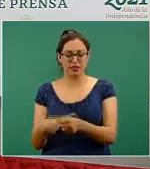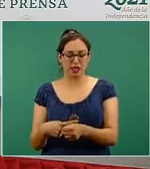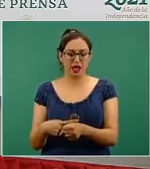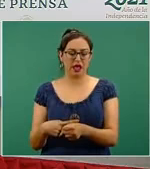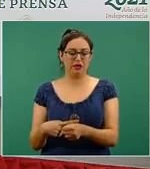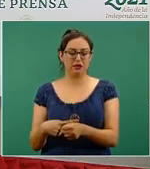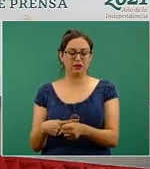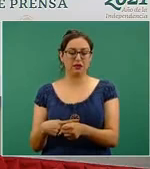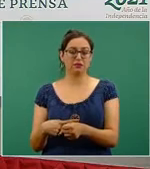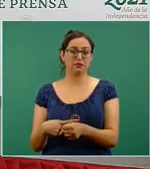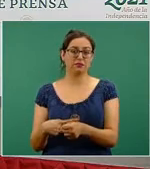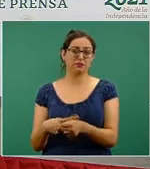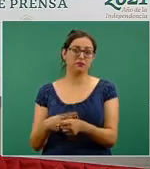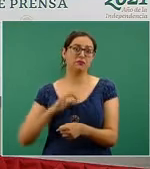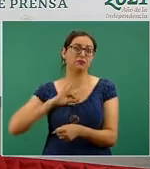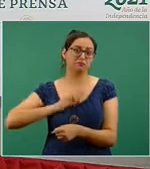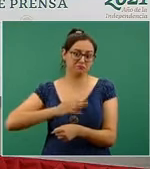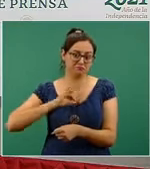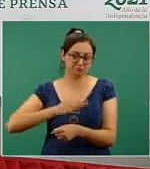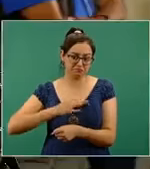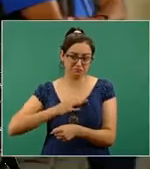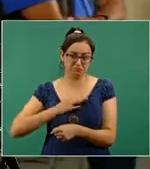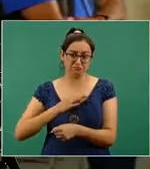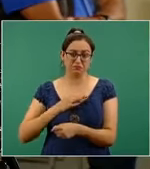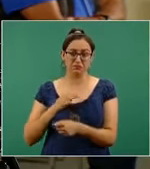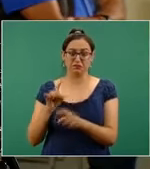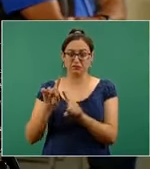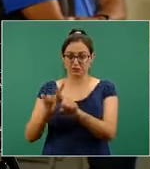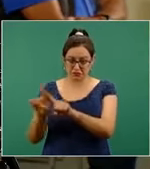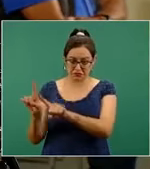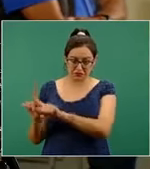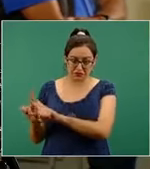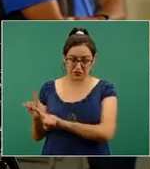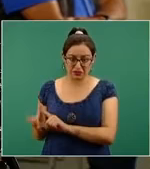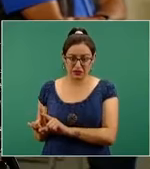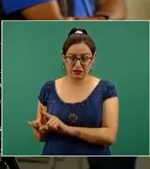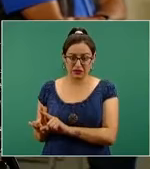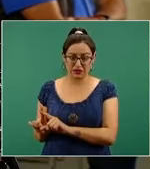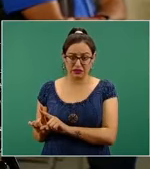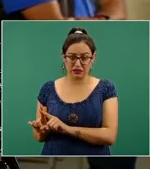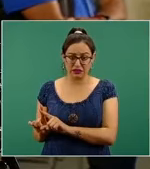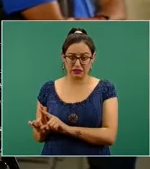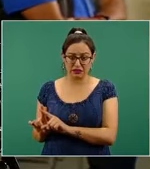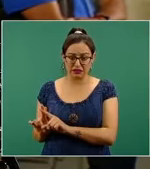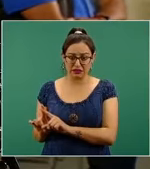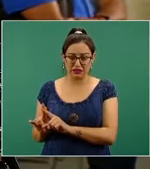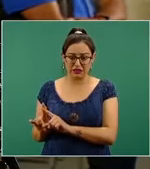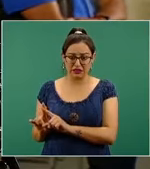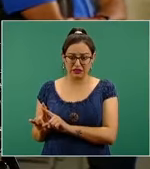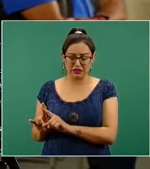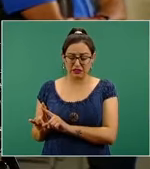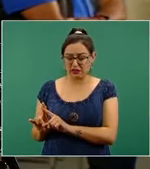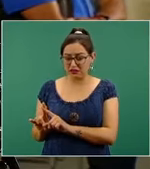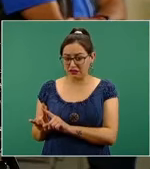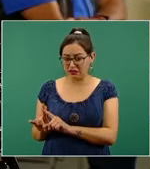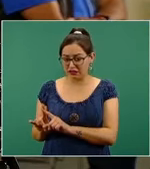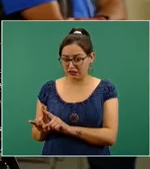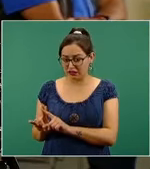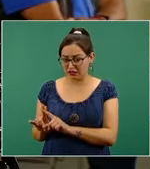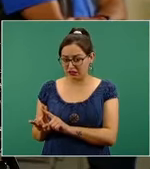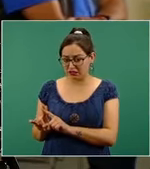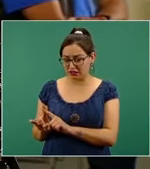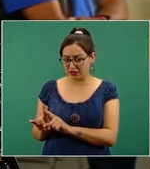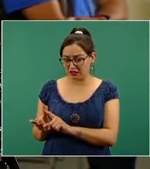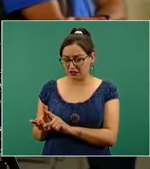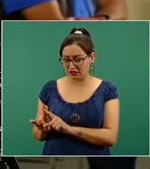las no transmisibles, pudieran ser vulnerables y que ustedes tengan referencia a que se incrementan o